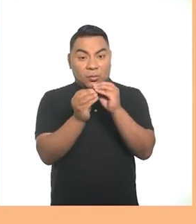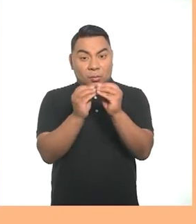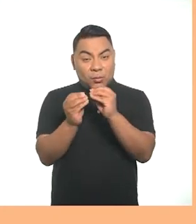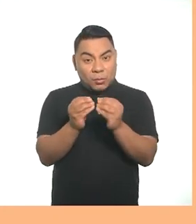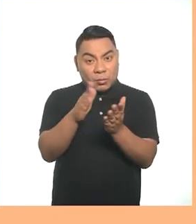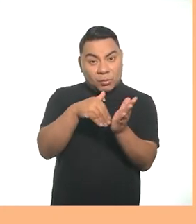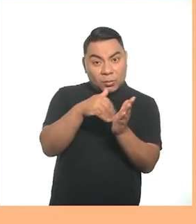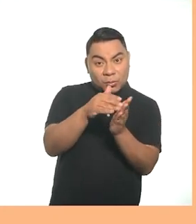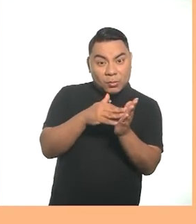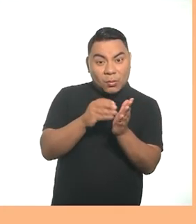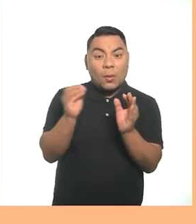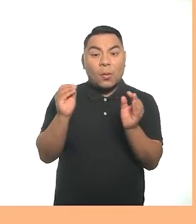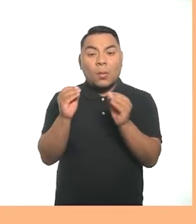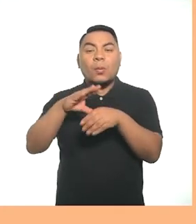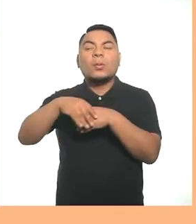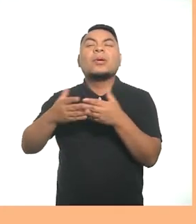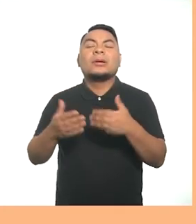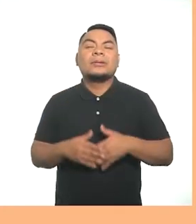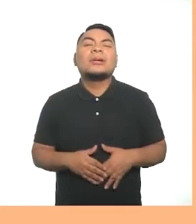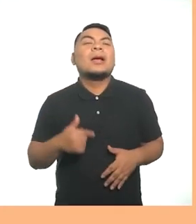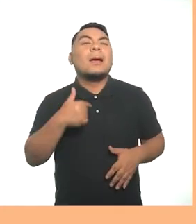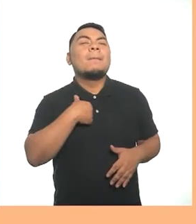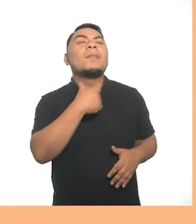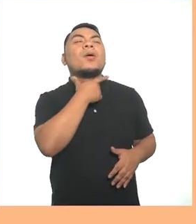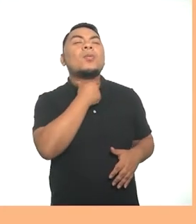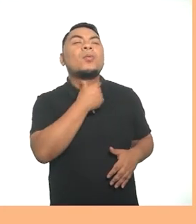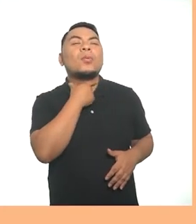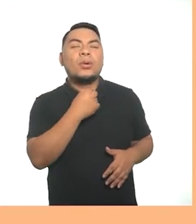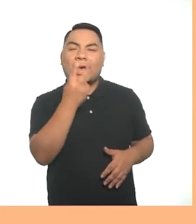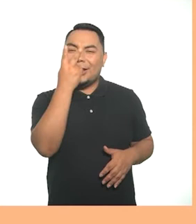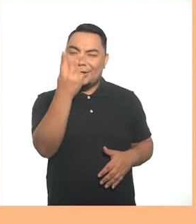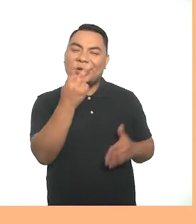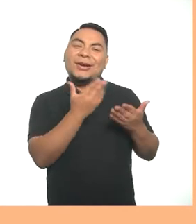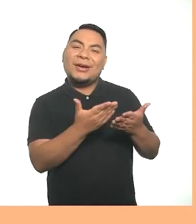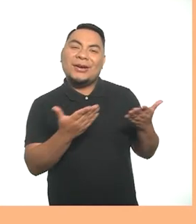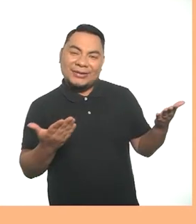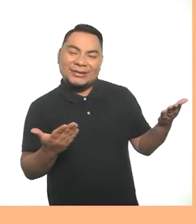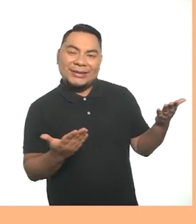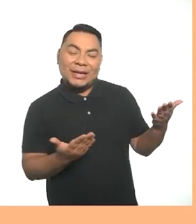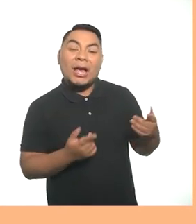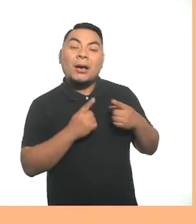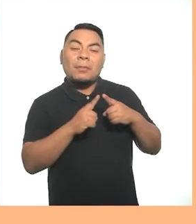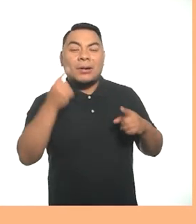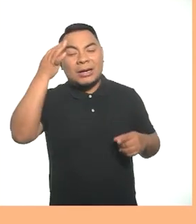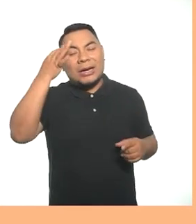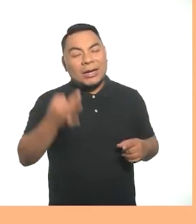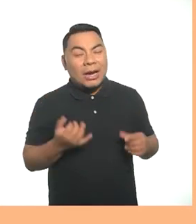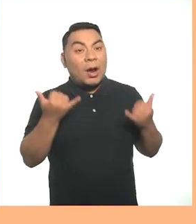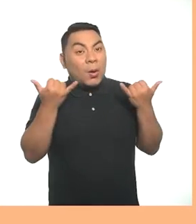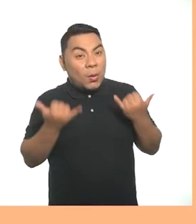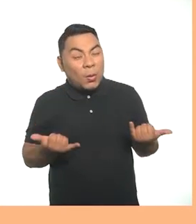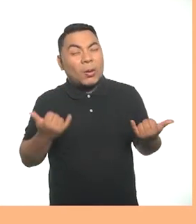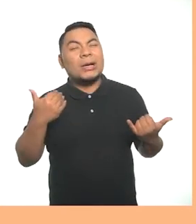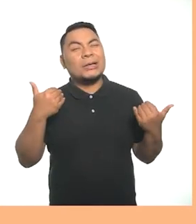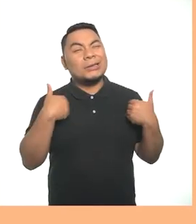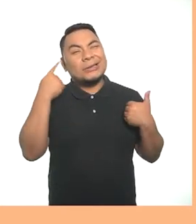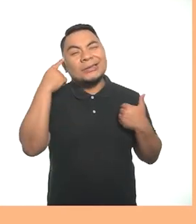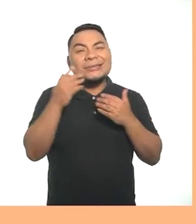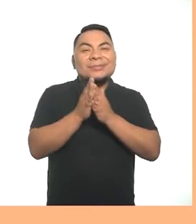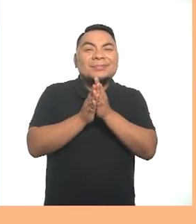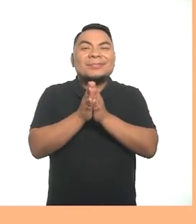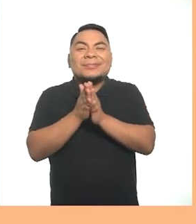las figuras o pintarlas? Me gusta hacer las dos cosas, pero creo que hoy día